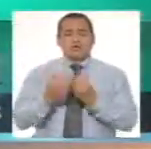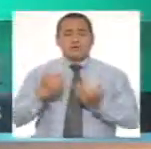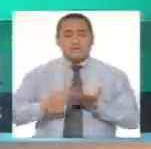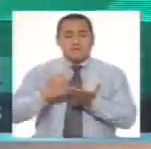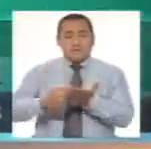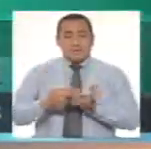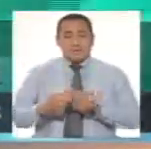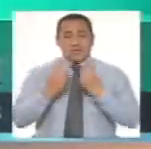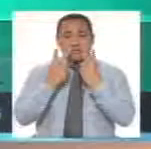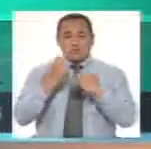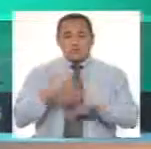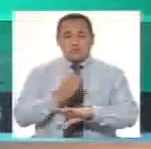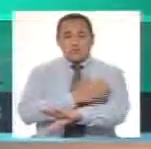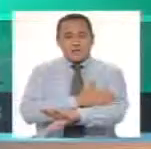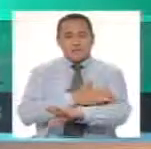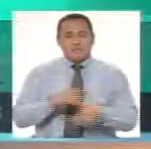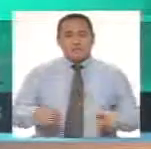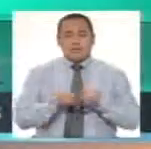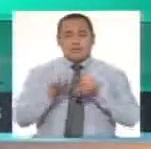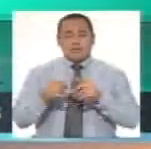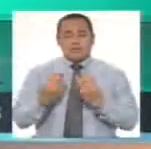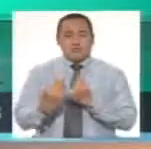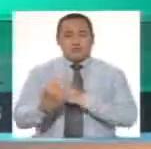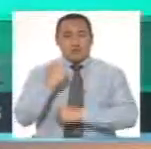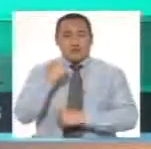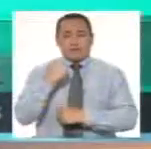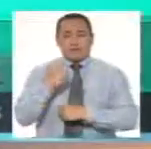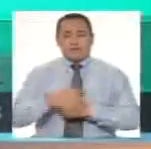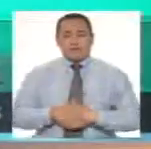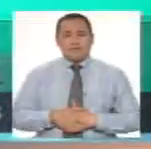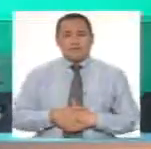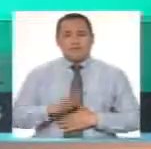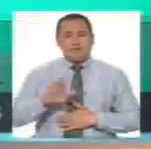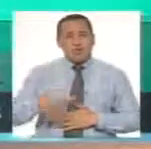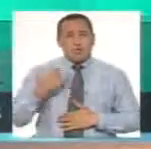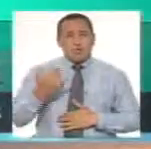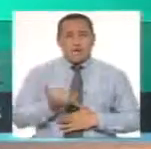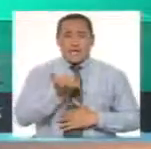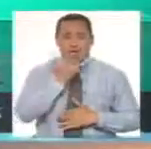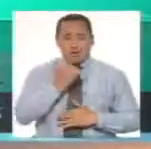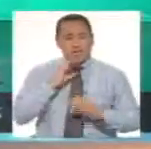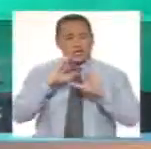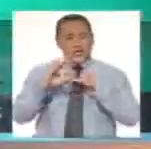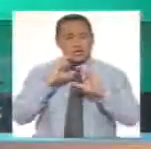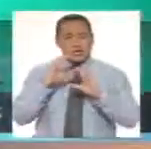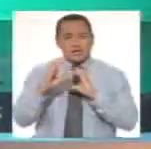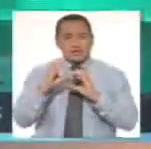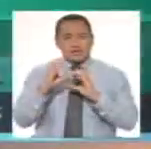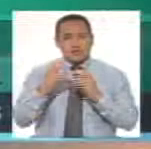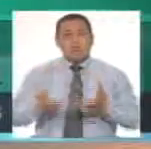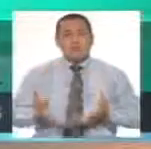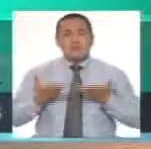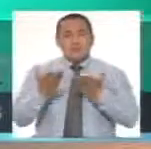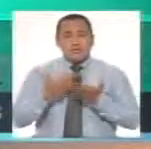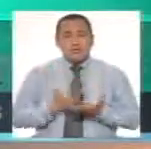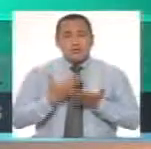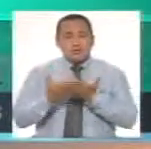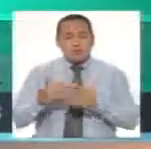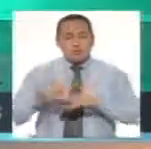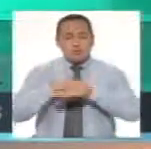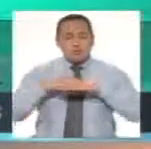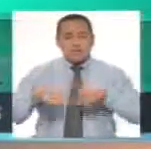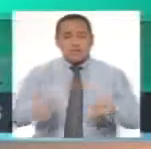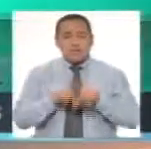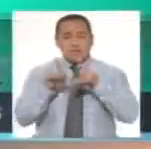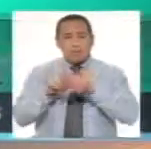hemos todos visto bastante intenso? ¿Fue un error de comunicación? ¿Se debe entonces plantear finalmente el cambio,